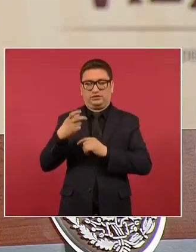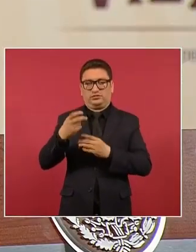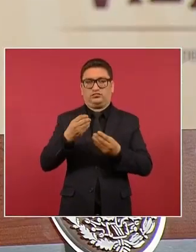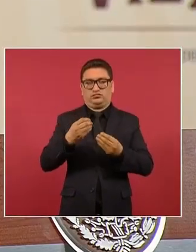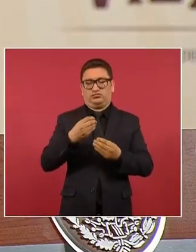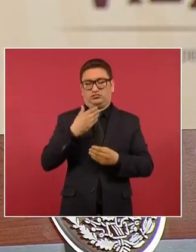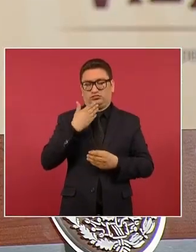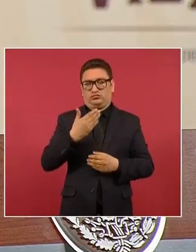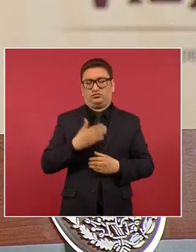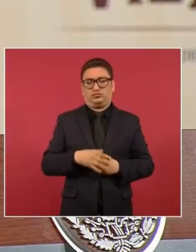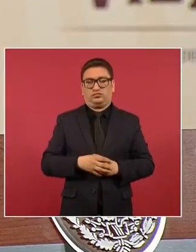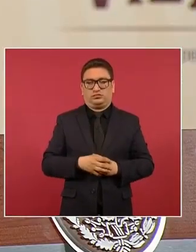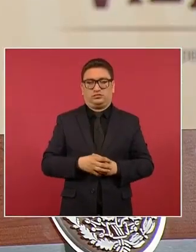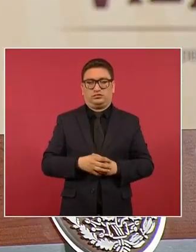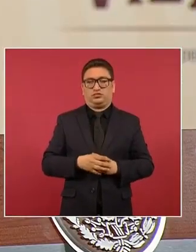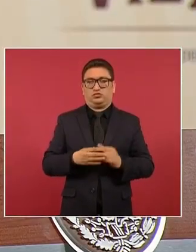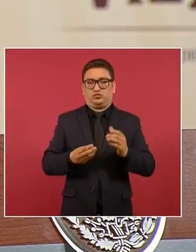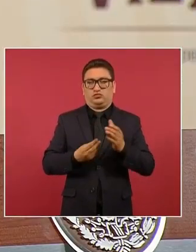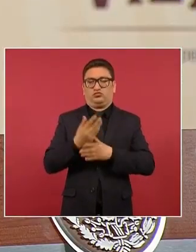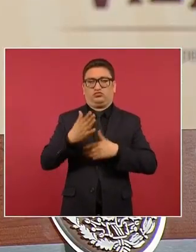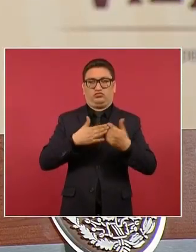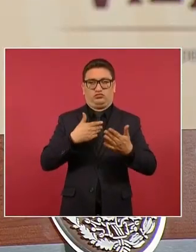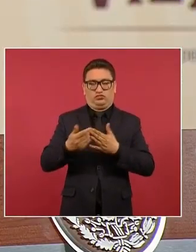muy novedoso,